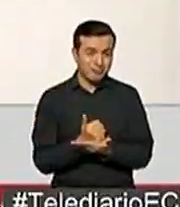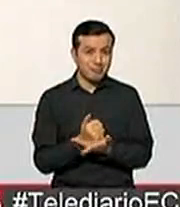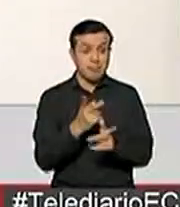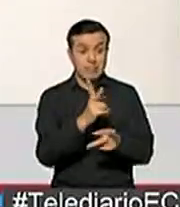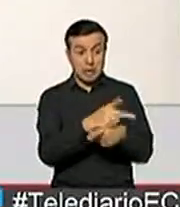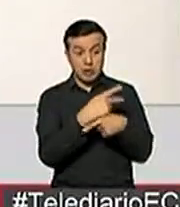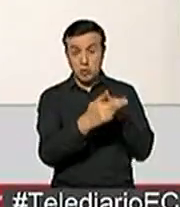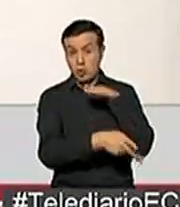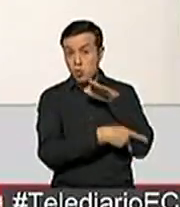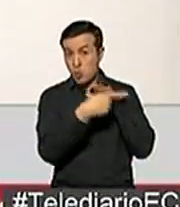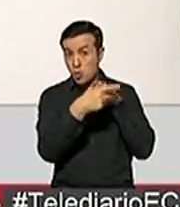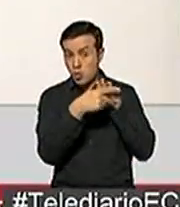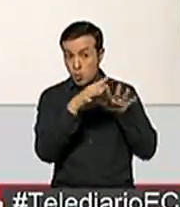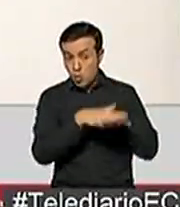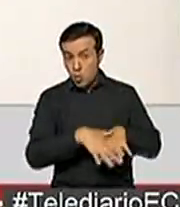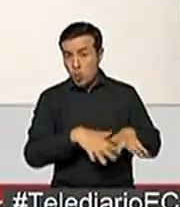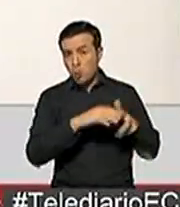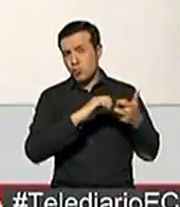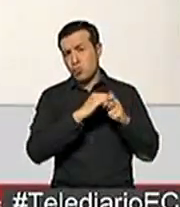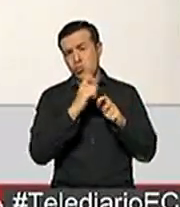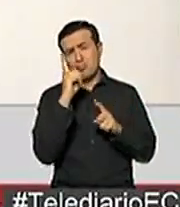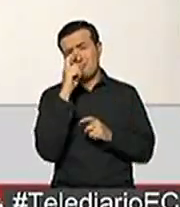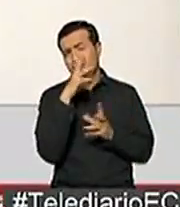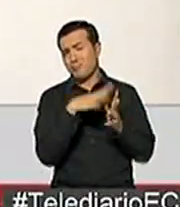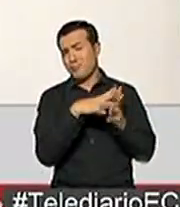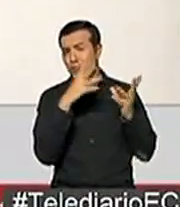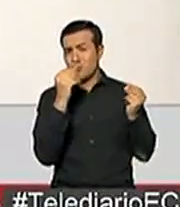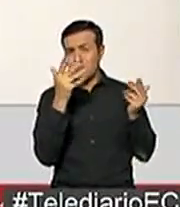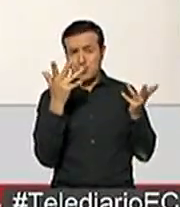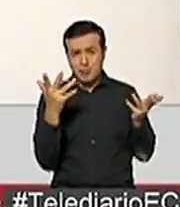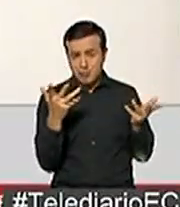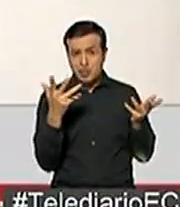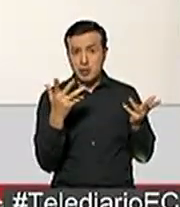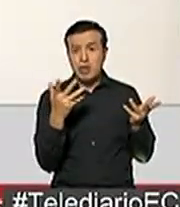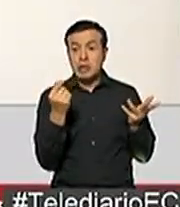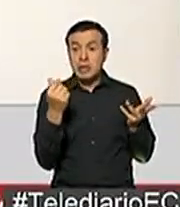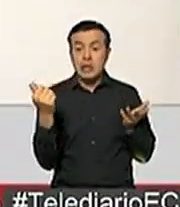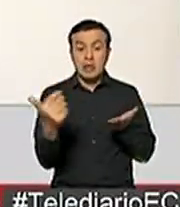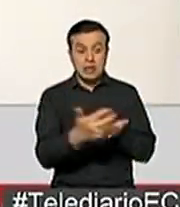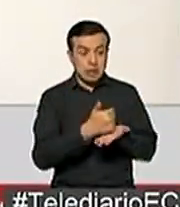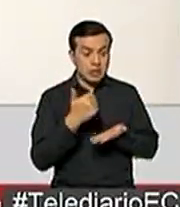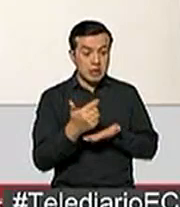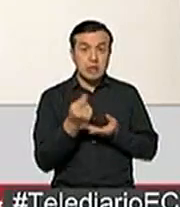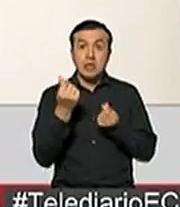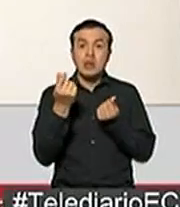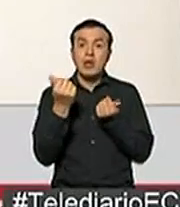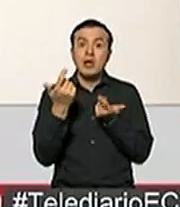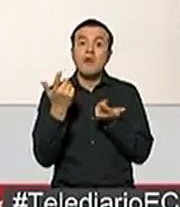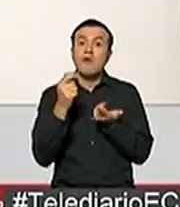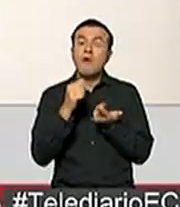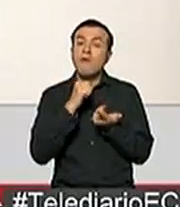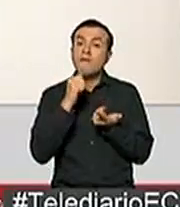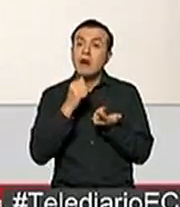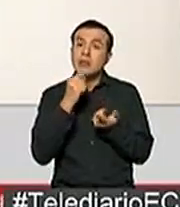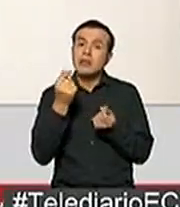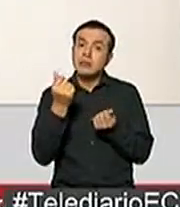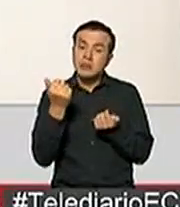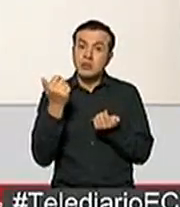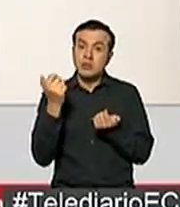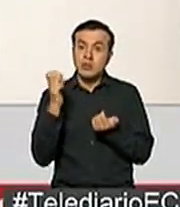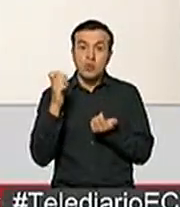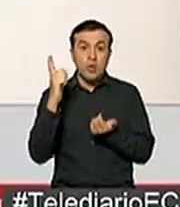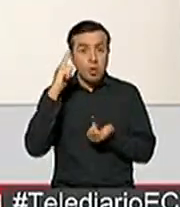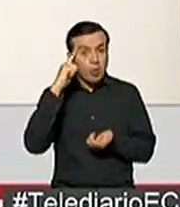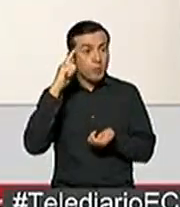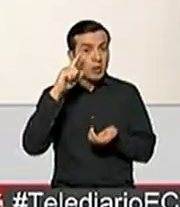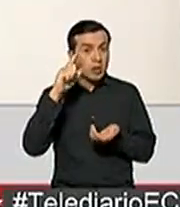un daño cuantificable que es el lucro cesante es decir habría un costo financiero de lo que el país dejaría